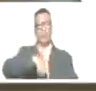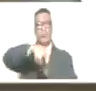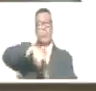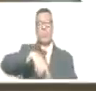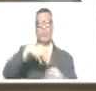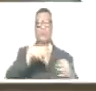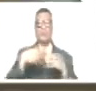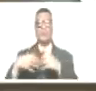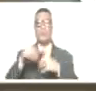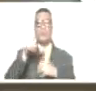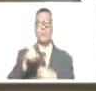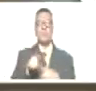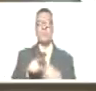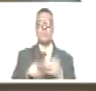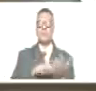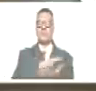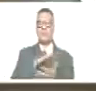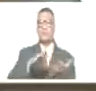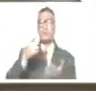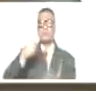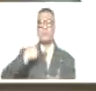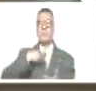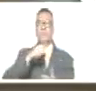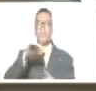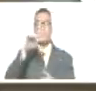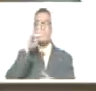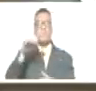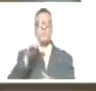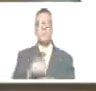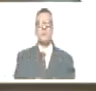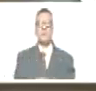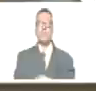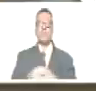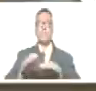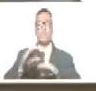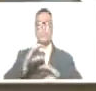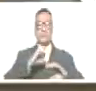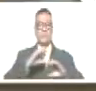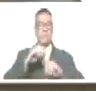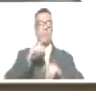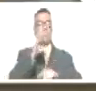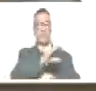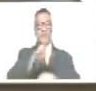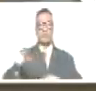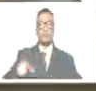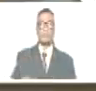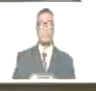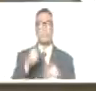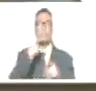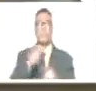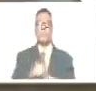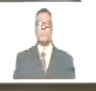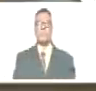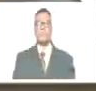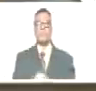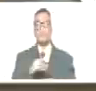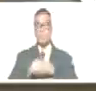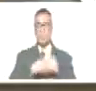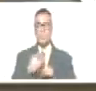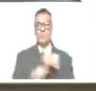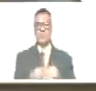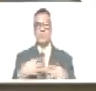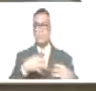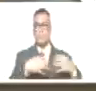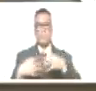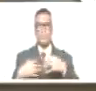este flagelo, informó a la comunidad nacional que, abro comillas, en el marco de la lucha